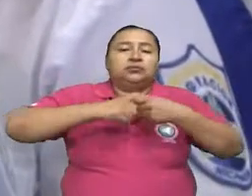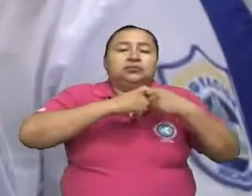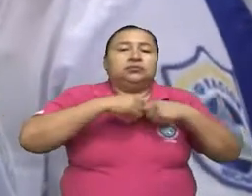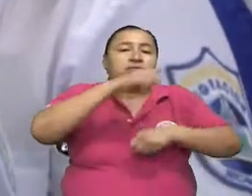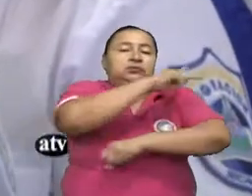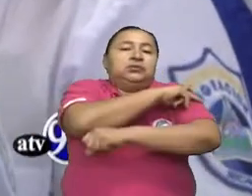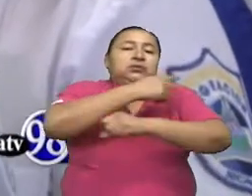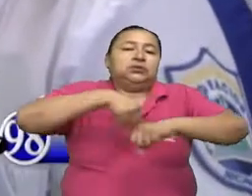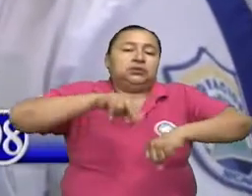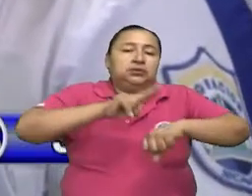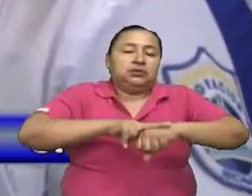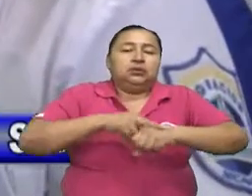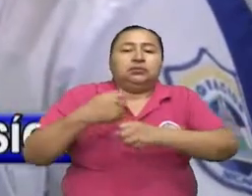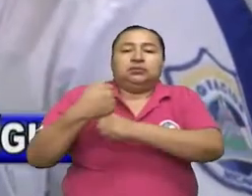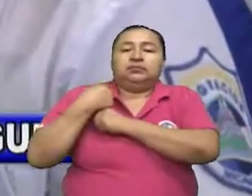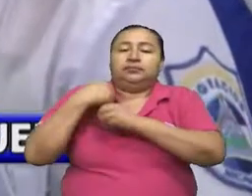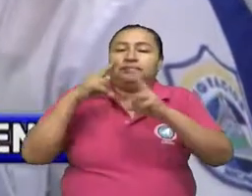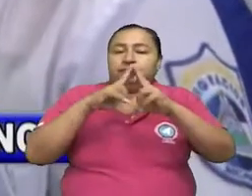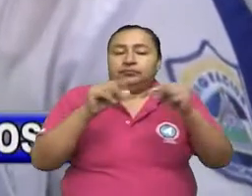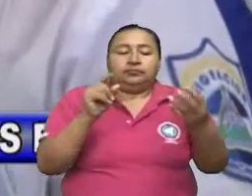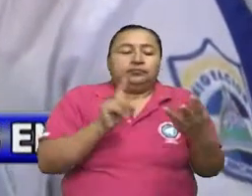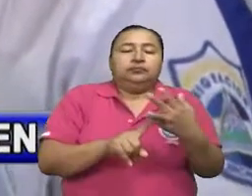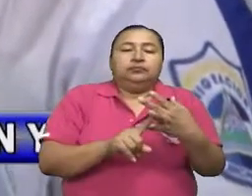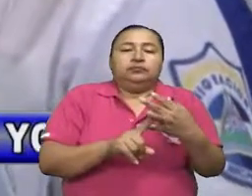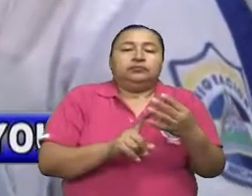Policía Nacional y el Ejército de Nicaragua.